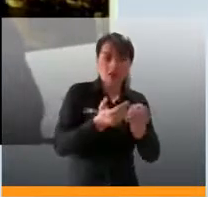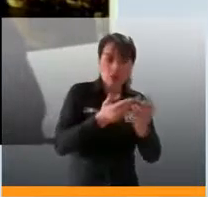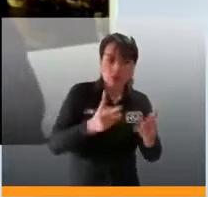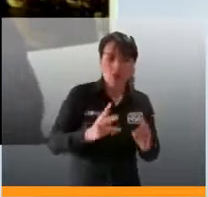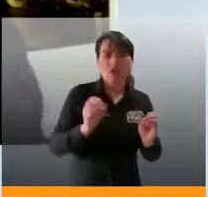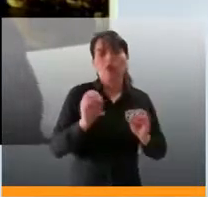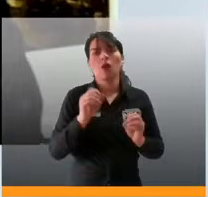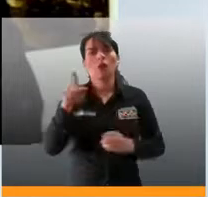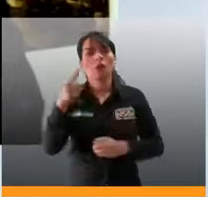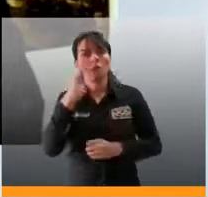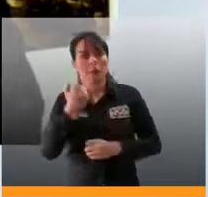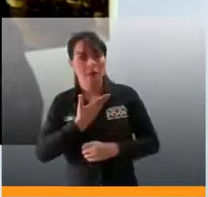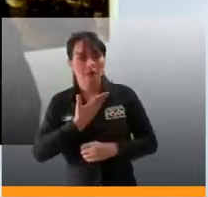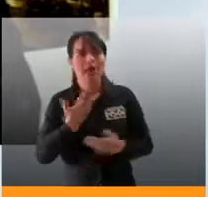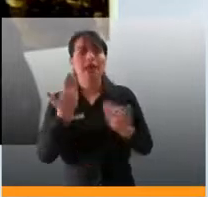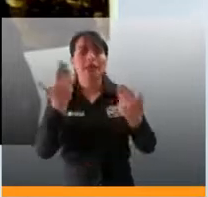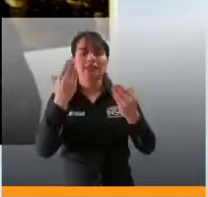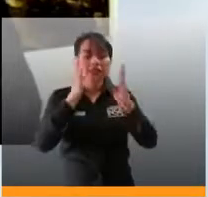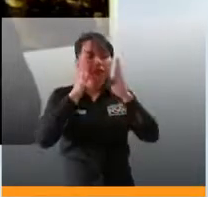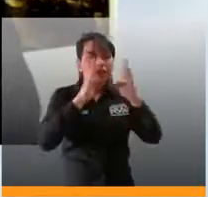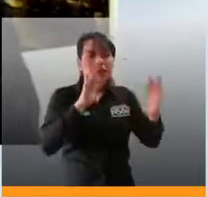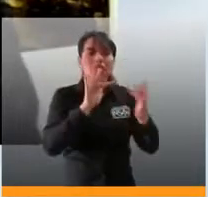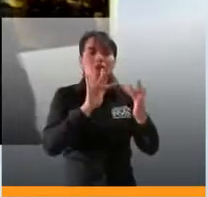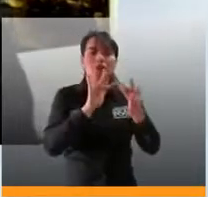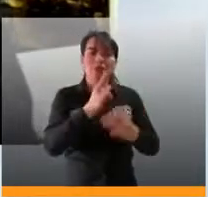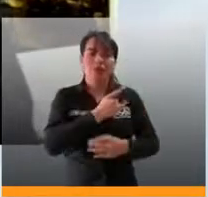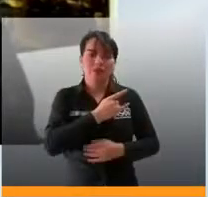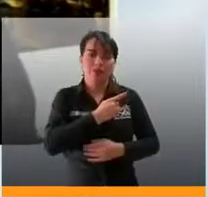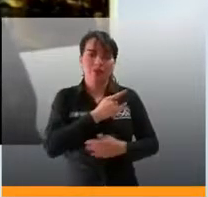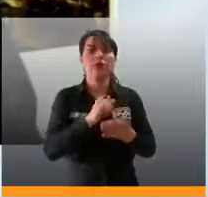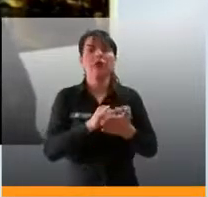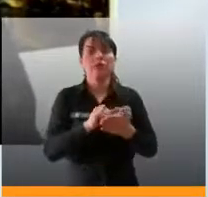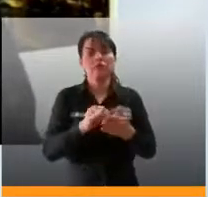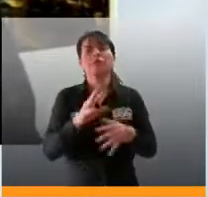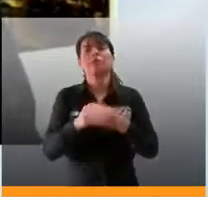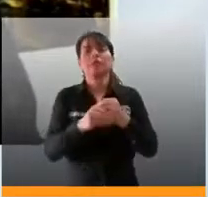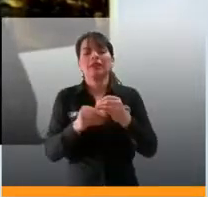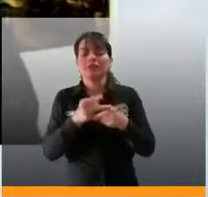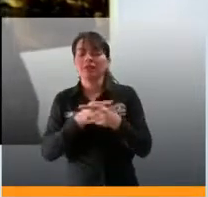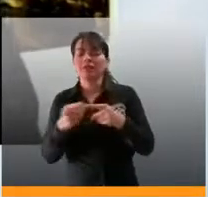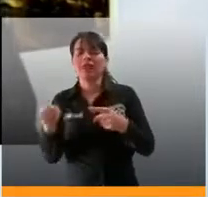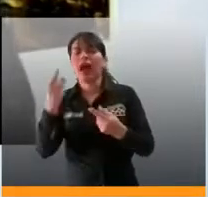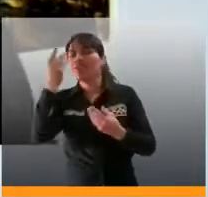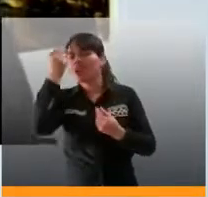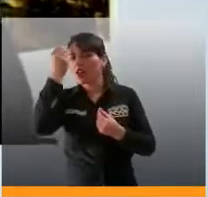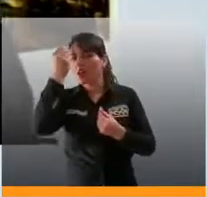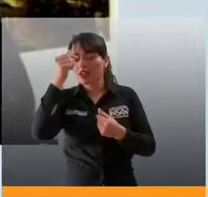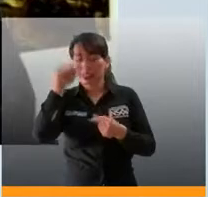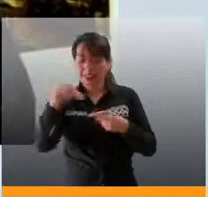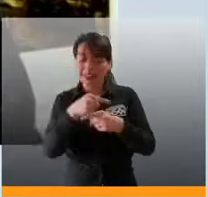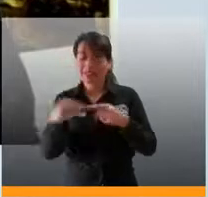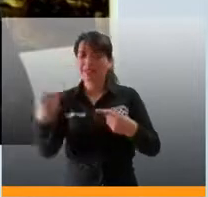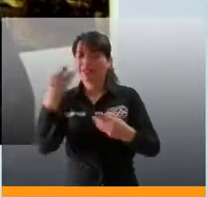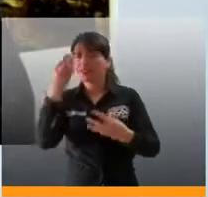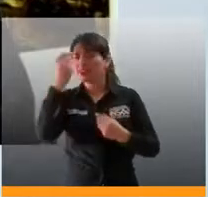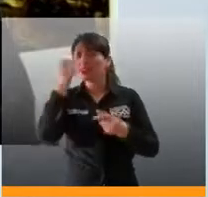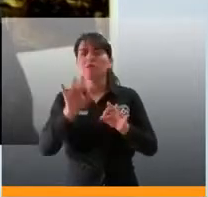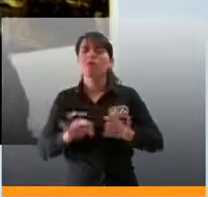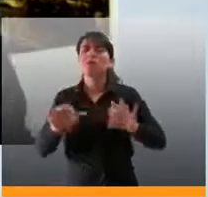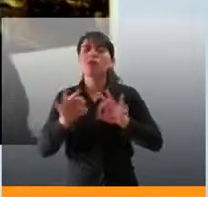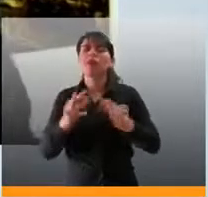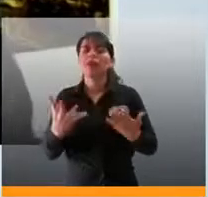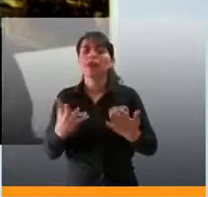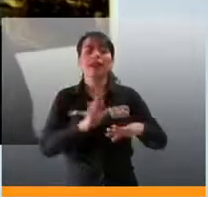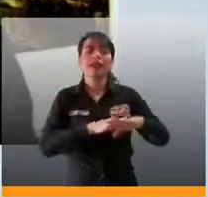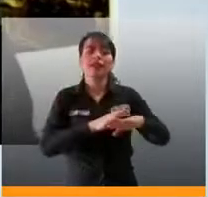tuvieran una interacción permanente con la institución. Creamos una semana de valores. En la semana de valores, quizás lo más importante era que le pedíamos al